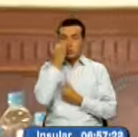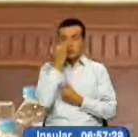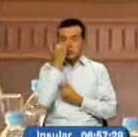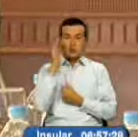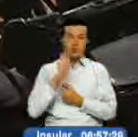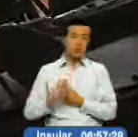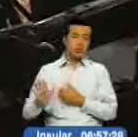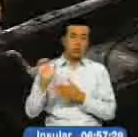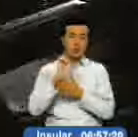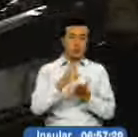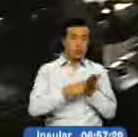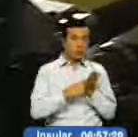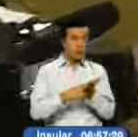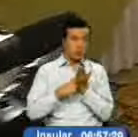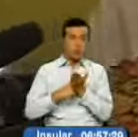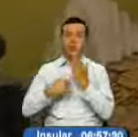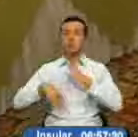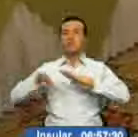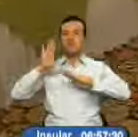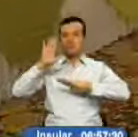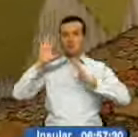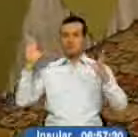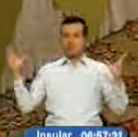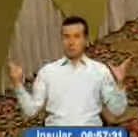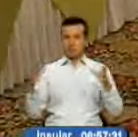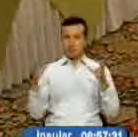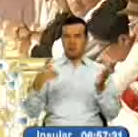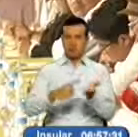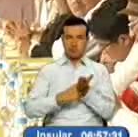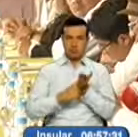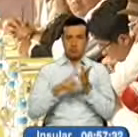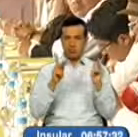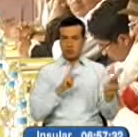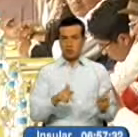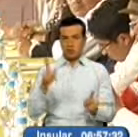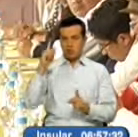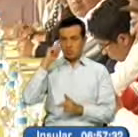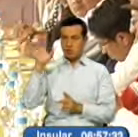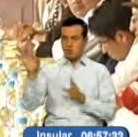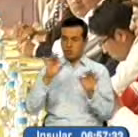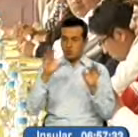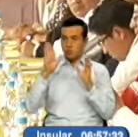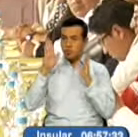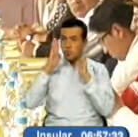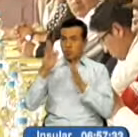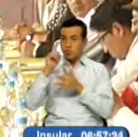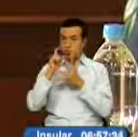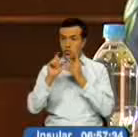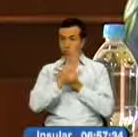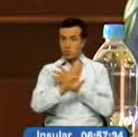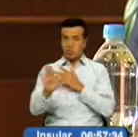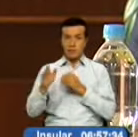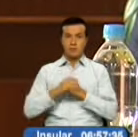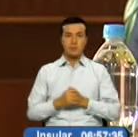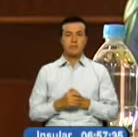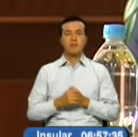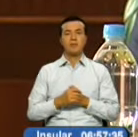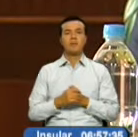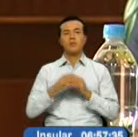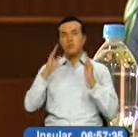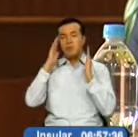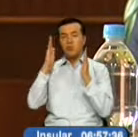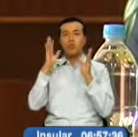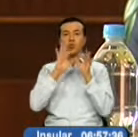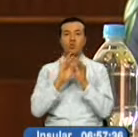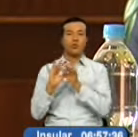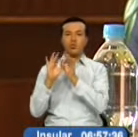del Ecuador, donde se comprometió a incluirlos en la ejecución de su plan de gobierno para atender sus necesidades. Nuestro destino es estar